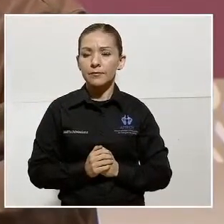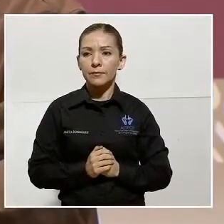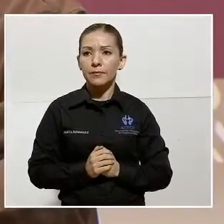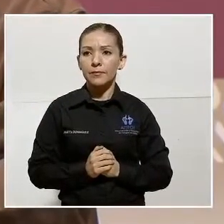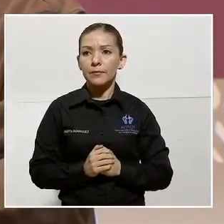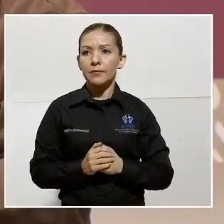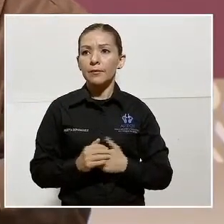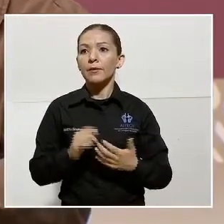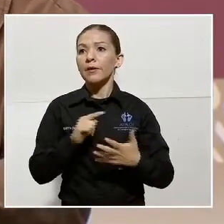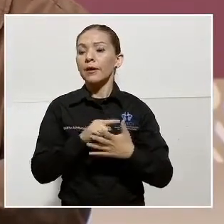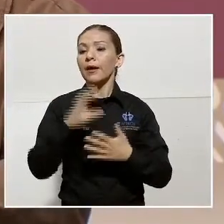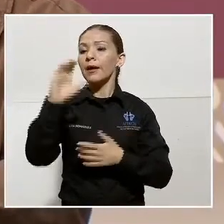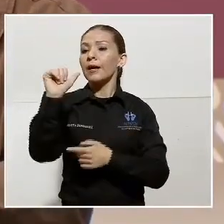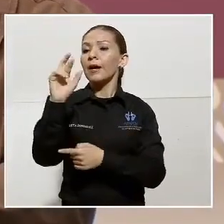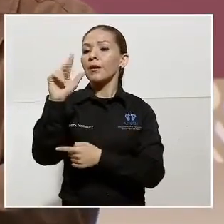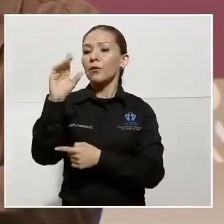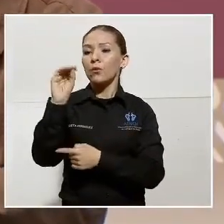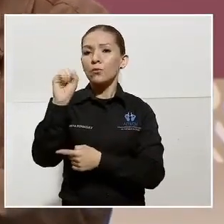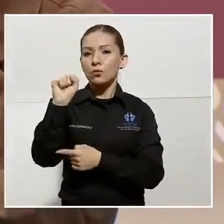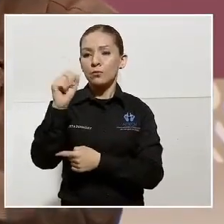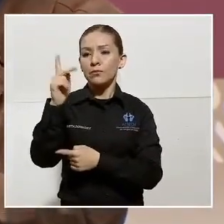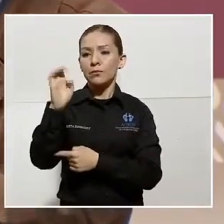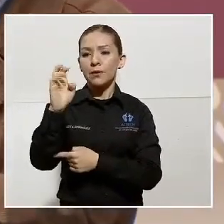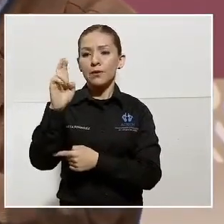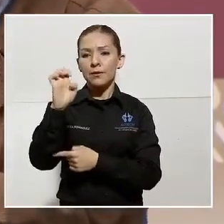y Carlos Pérez Ricard,